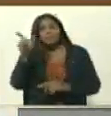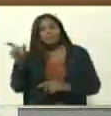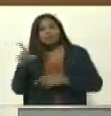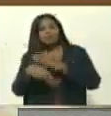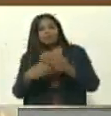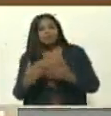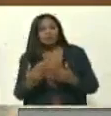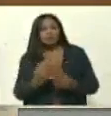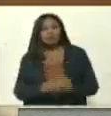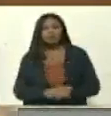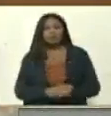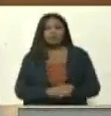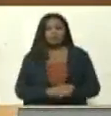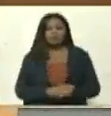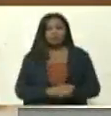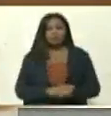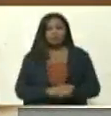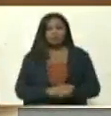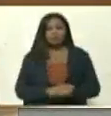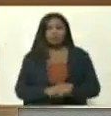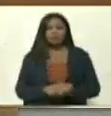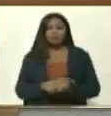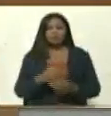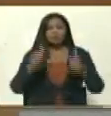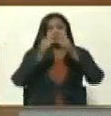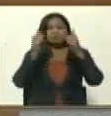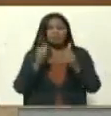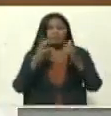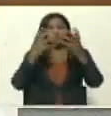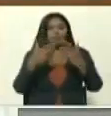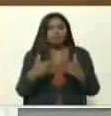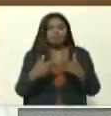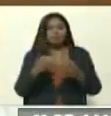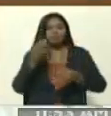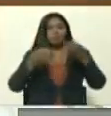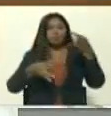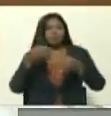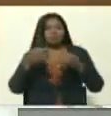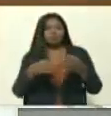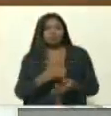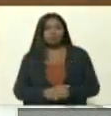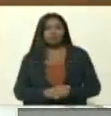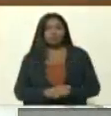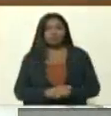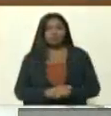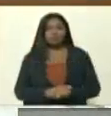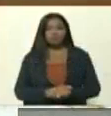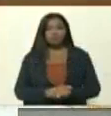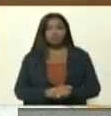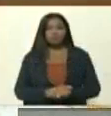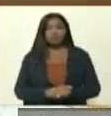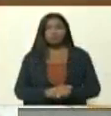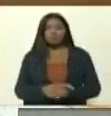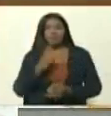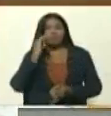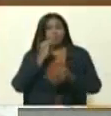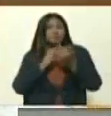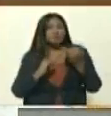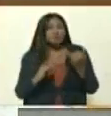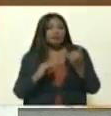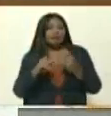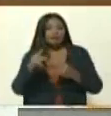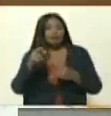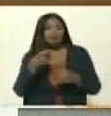funcionarios de el sistema de administración de justicia. Ya para terminar, pues,